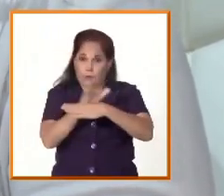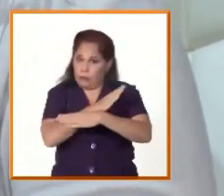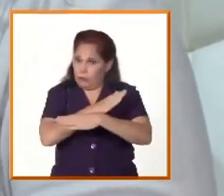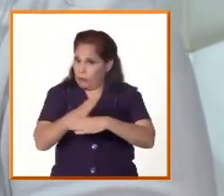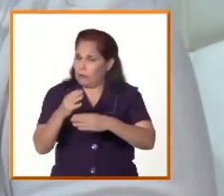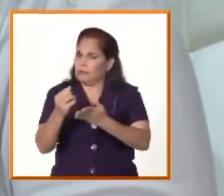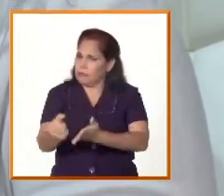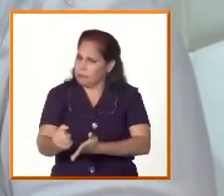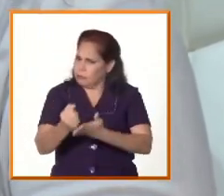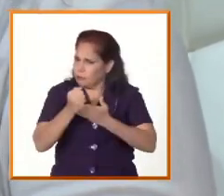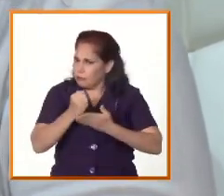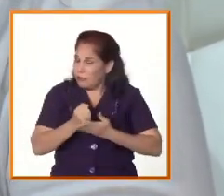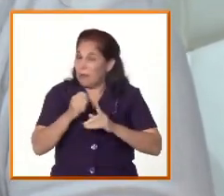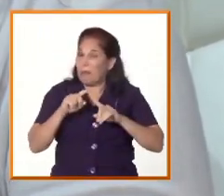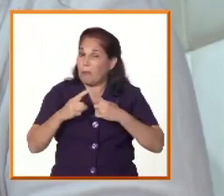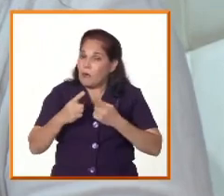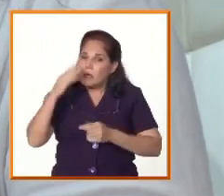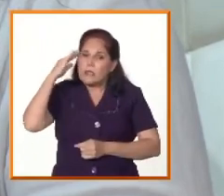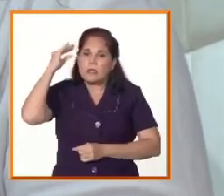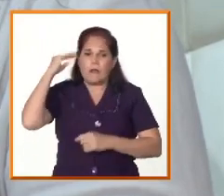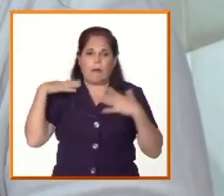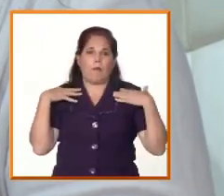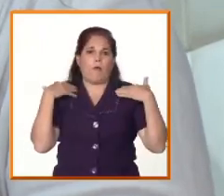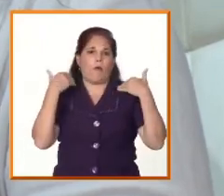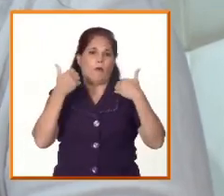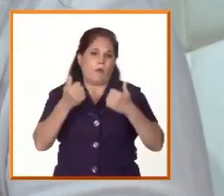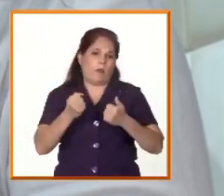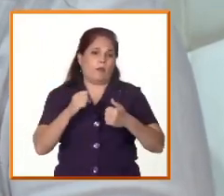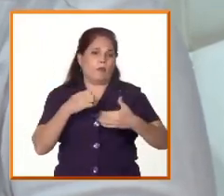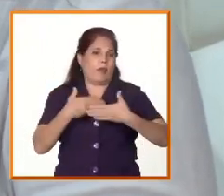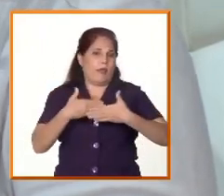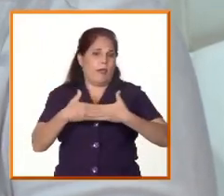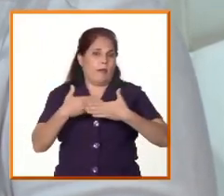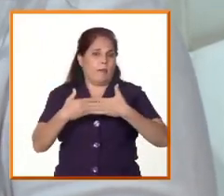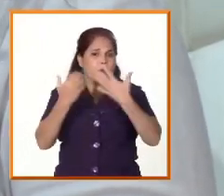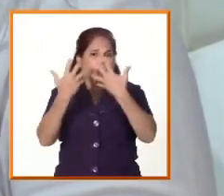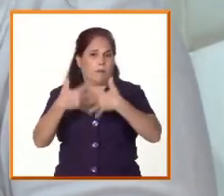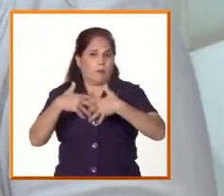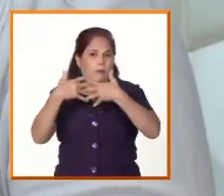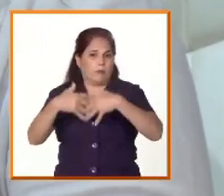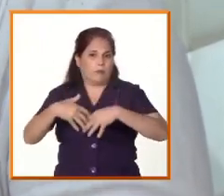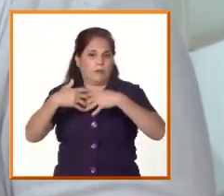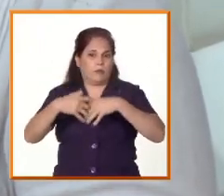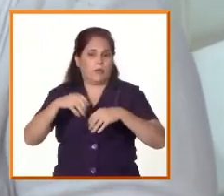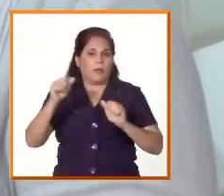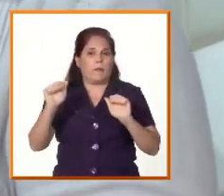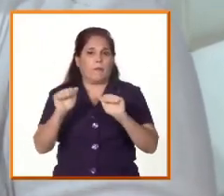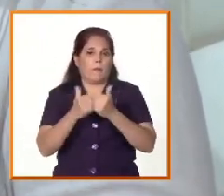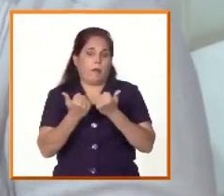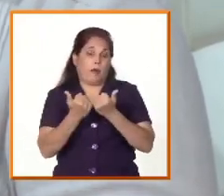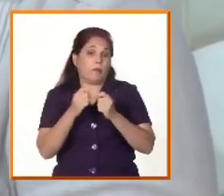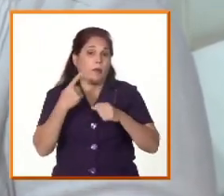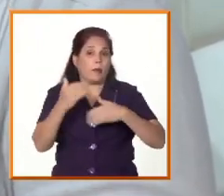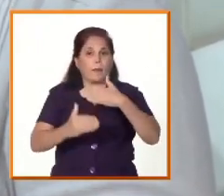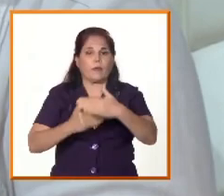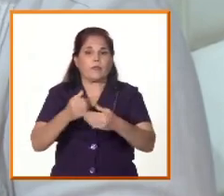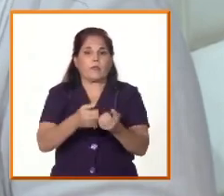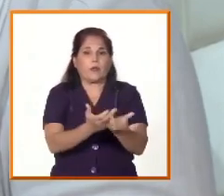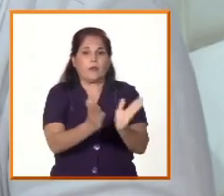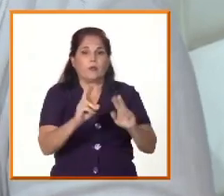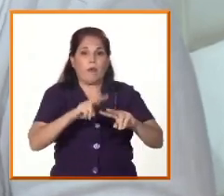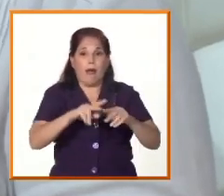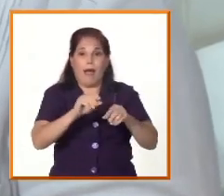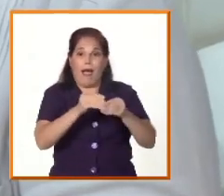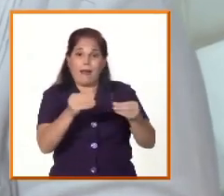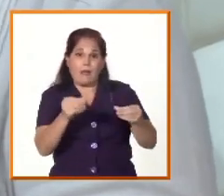gobierno de los directores de la epía que son las empresas que producen el pan porque conscientes que el proceso de distribución de la harina No